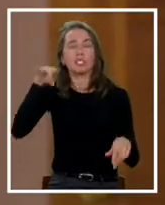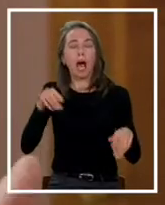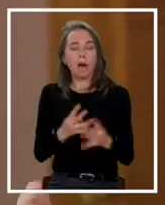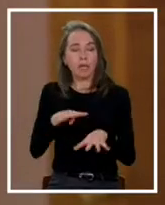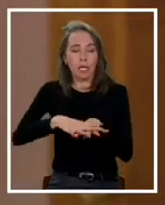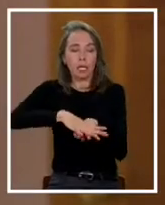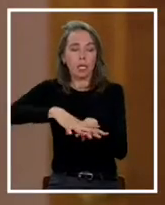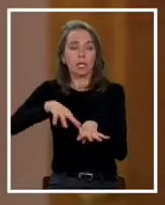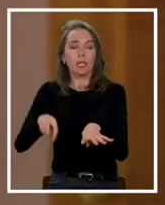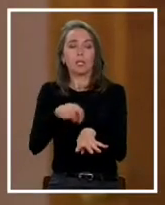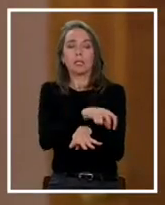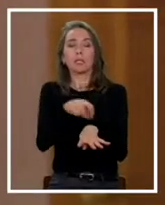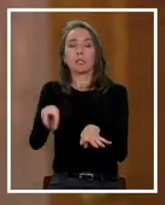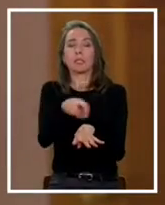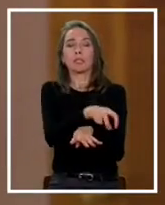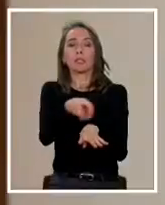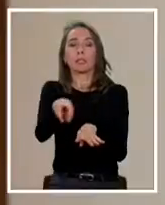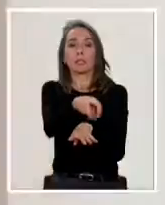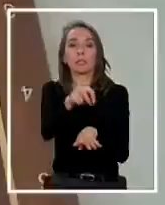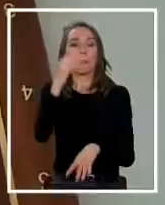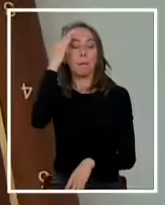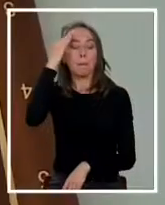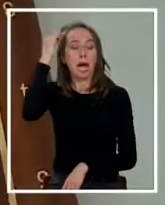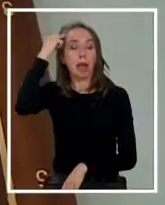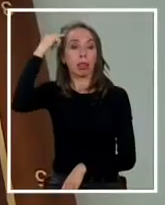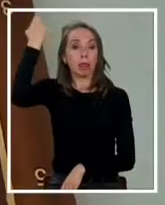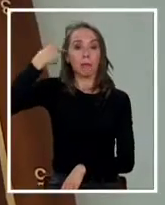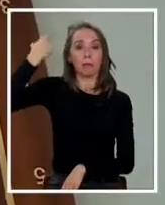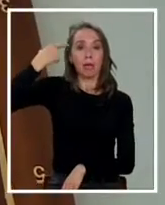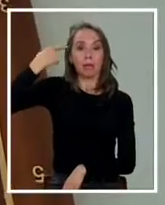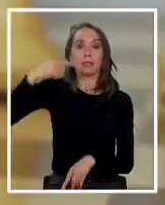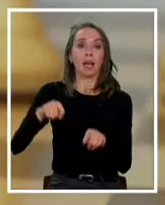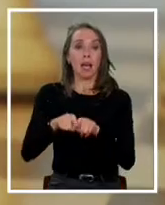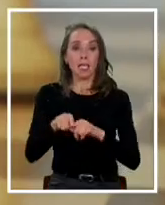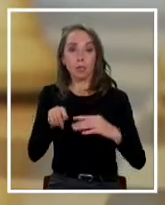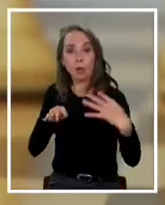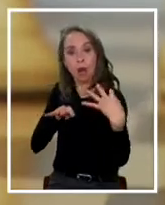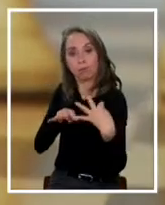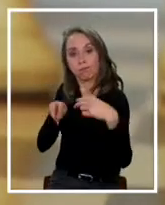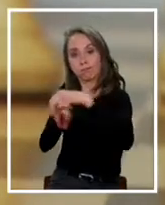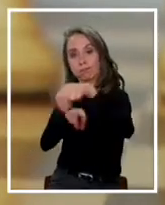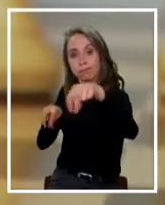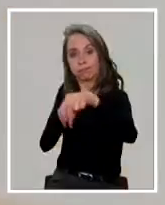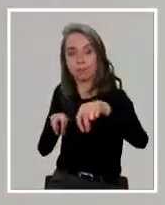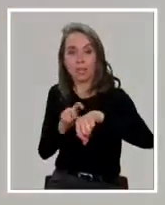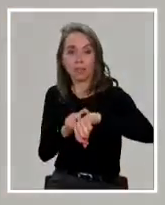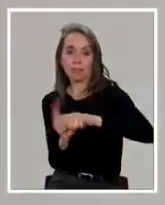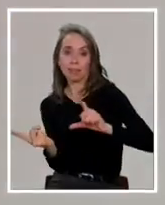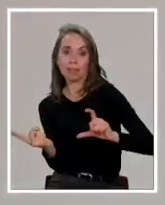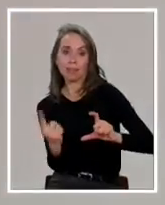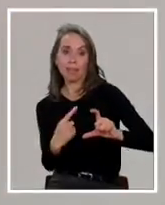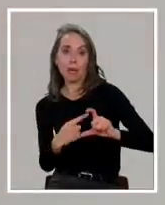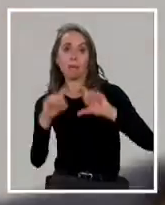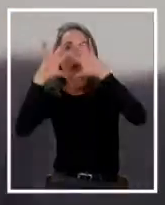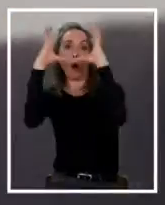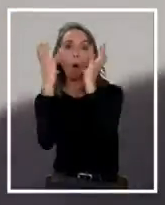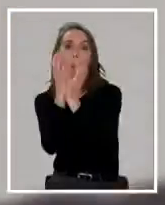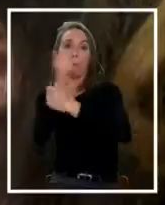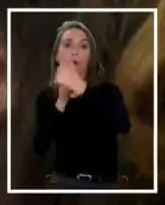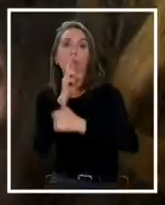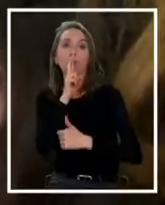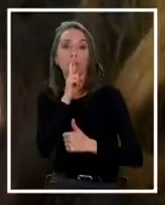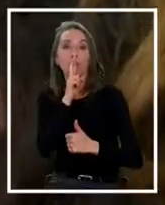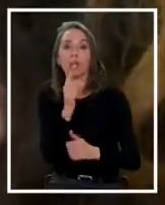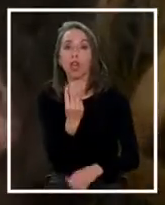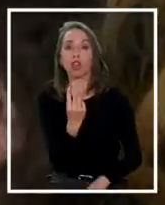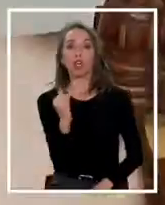Y porque no, digamos, está en la mente. ¿Cuál partida? El tiempo lo agobia. El Mundial, Rusia y Sochi lo esperan el